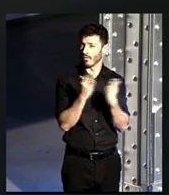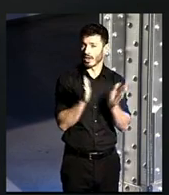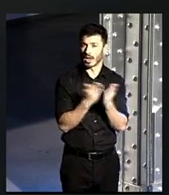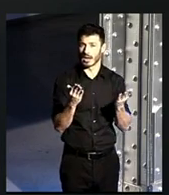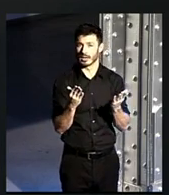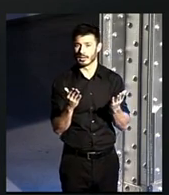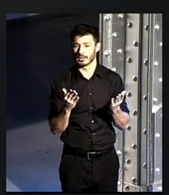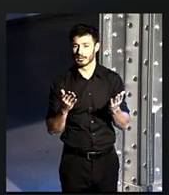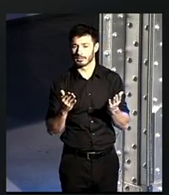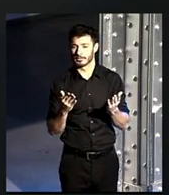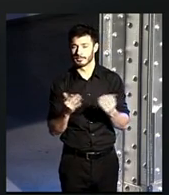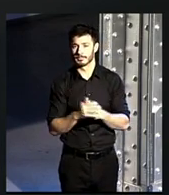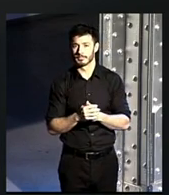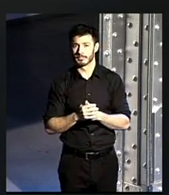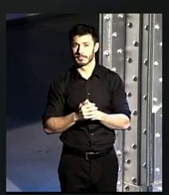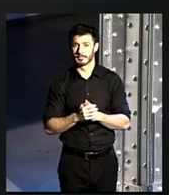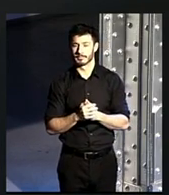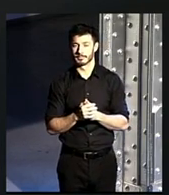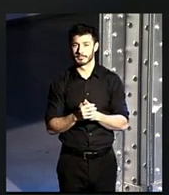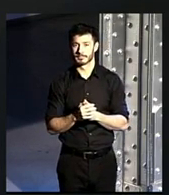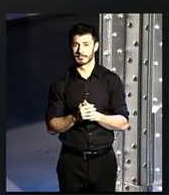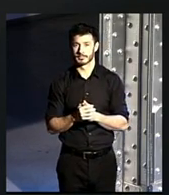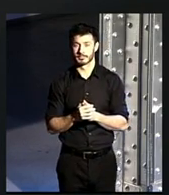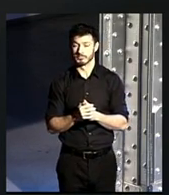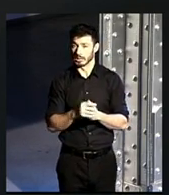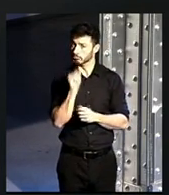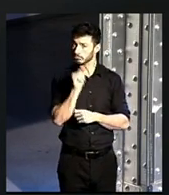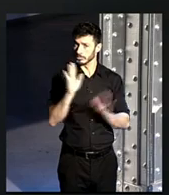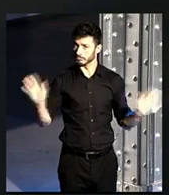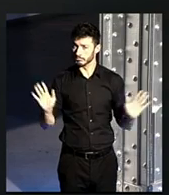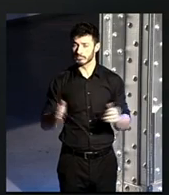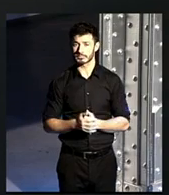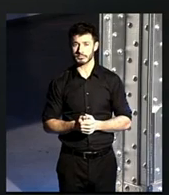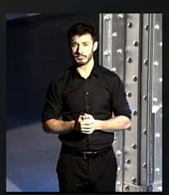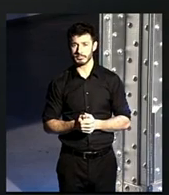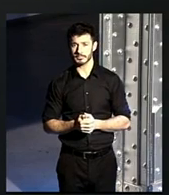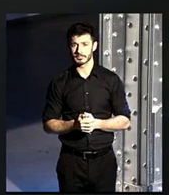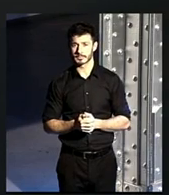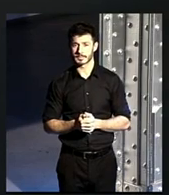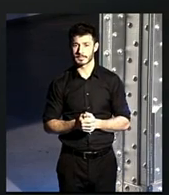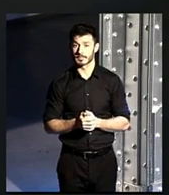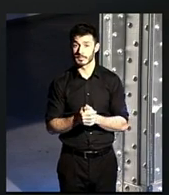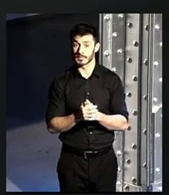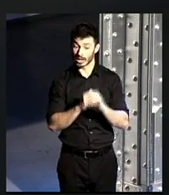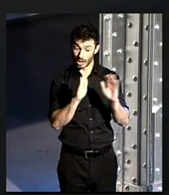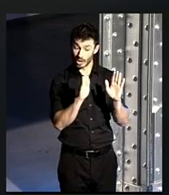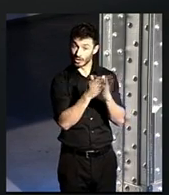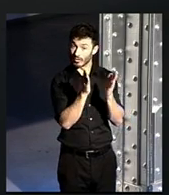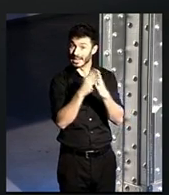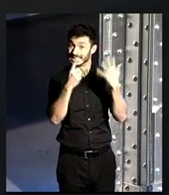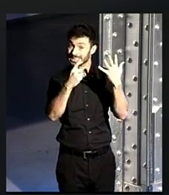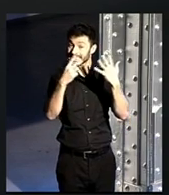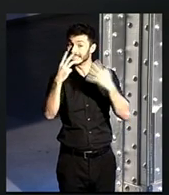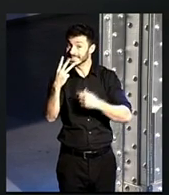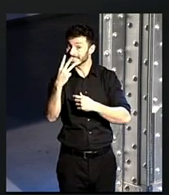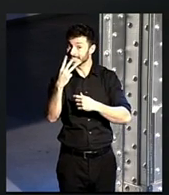Décrire la Terre sous la forme du roman. Punto. Es decir, sobre 63 novelas de Verne, por lo